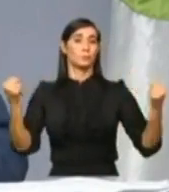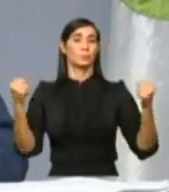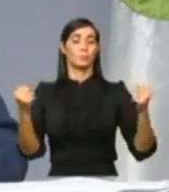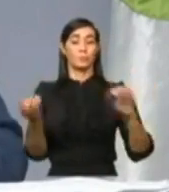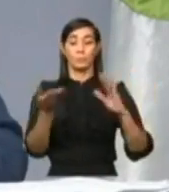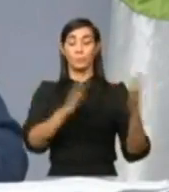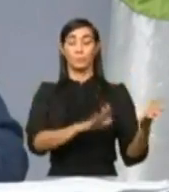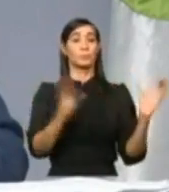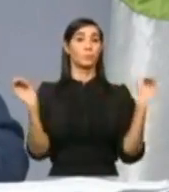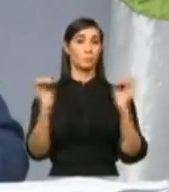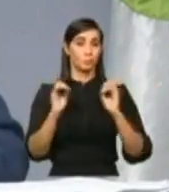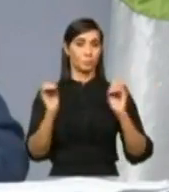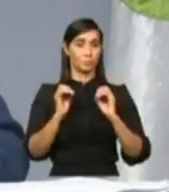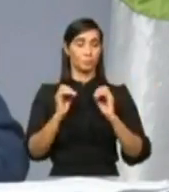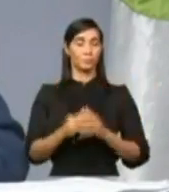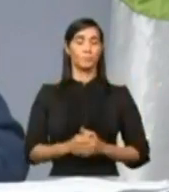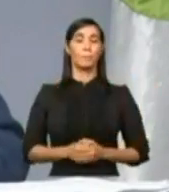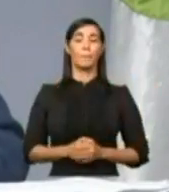ningún fallecimiento.